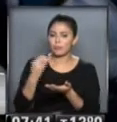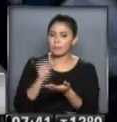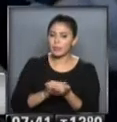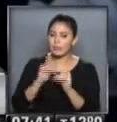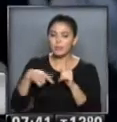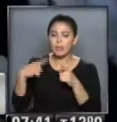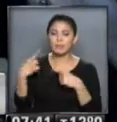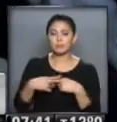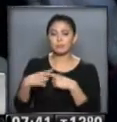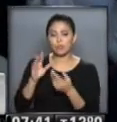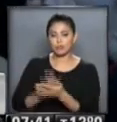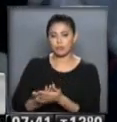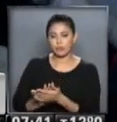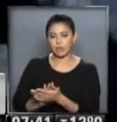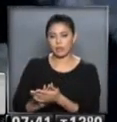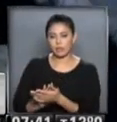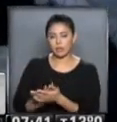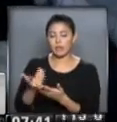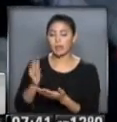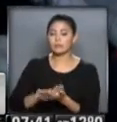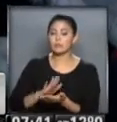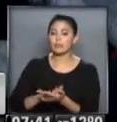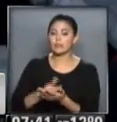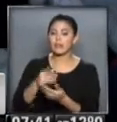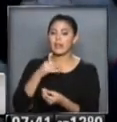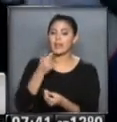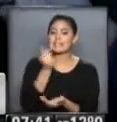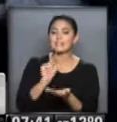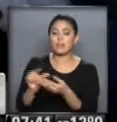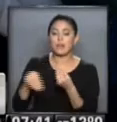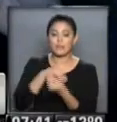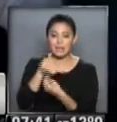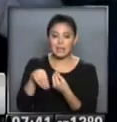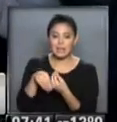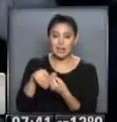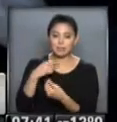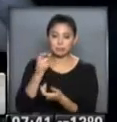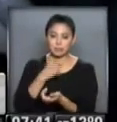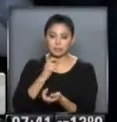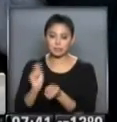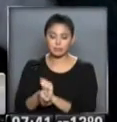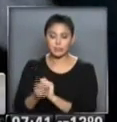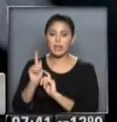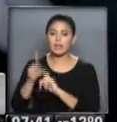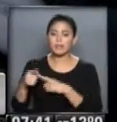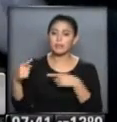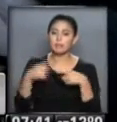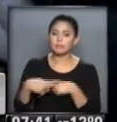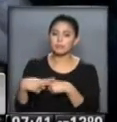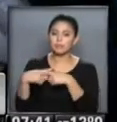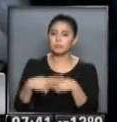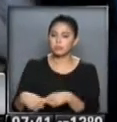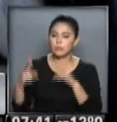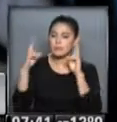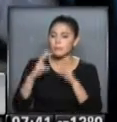análisis con la corrección del sabio familiar vamos a ir haciendo un análisis y